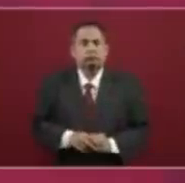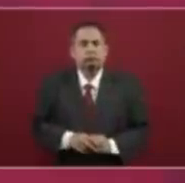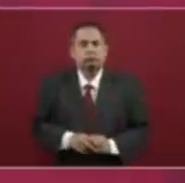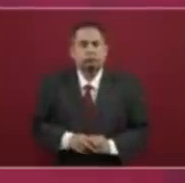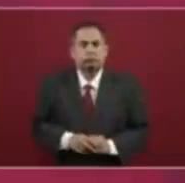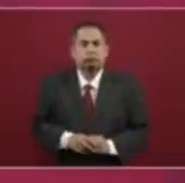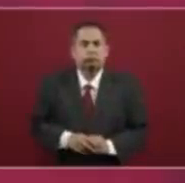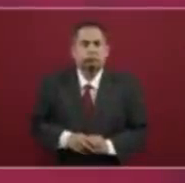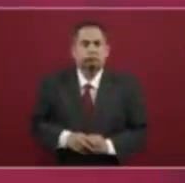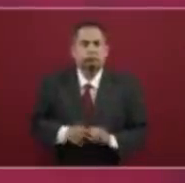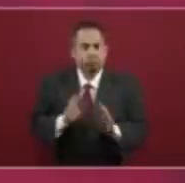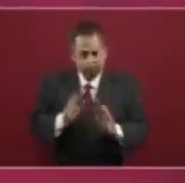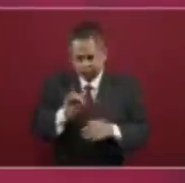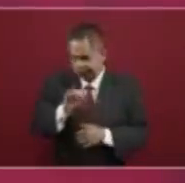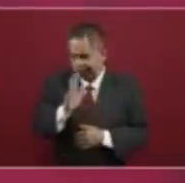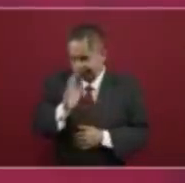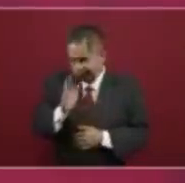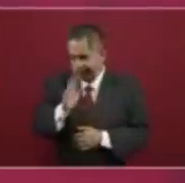Y sí, ya